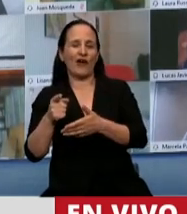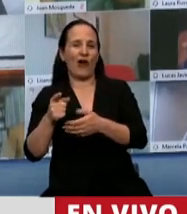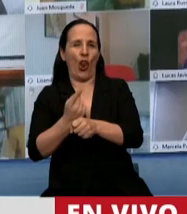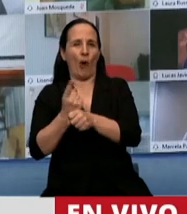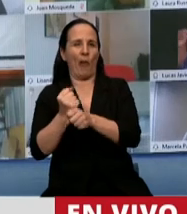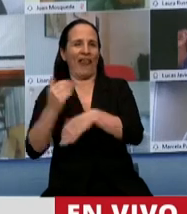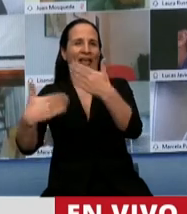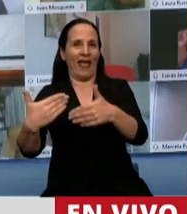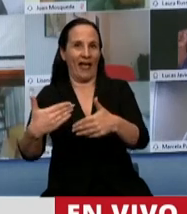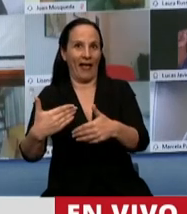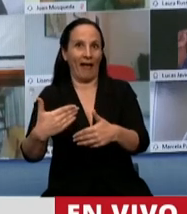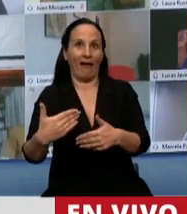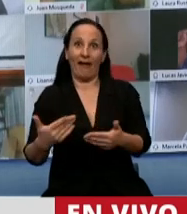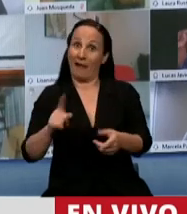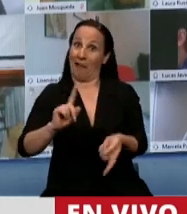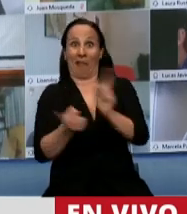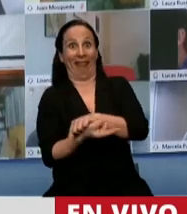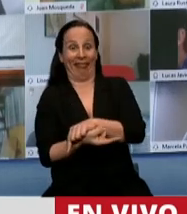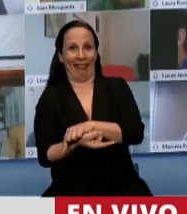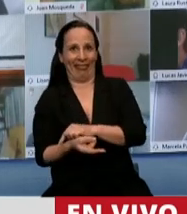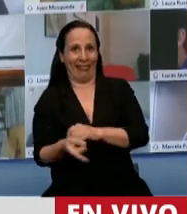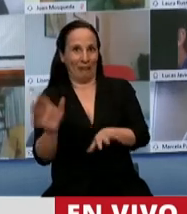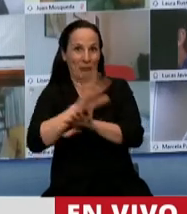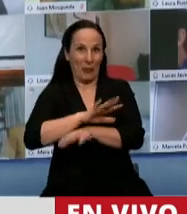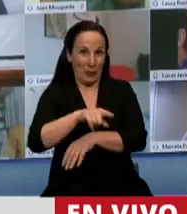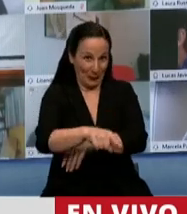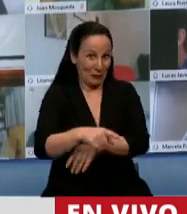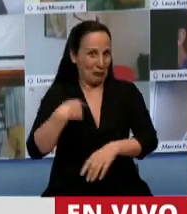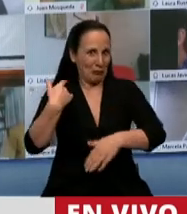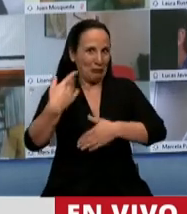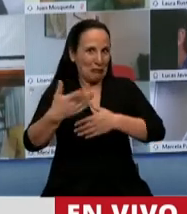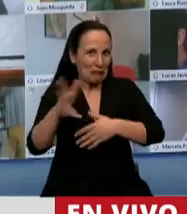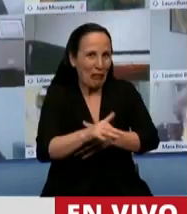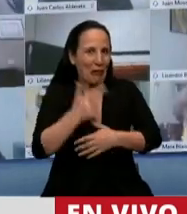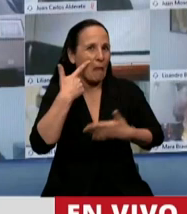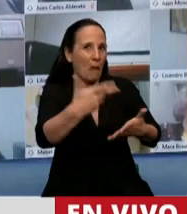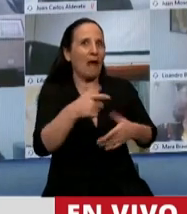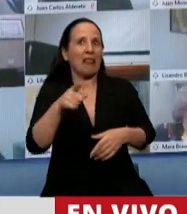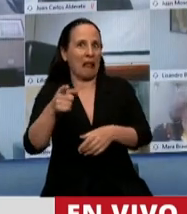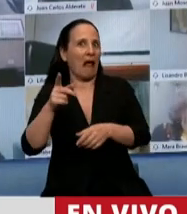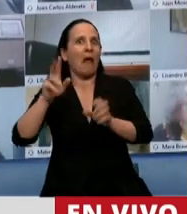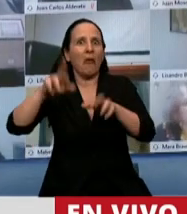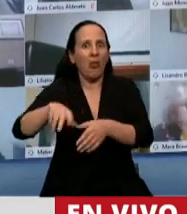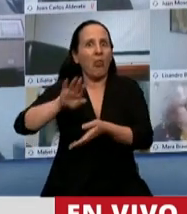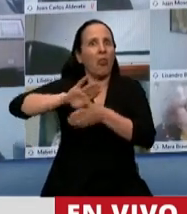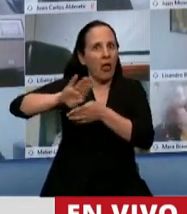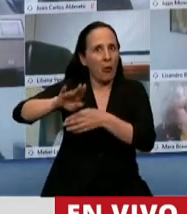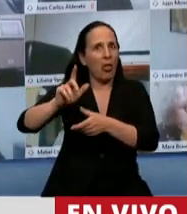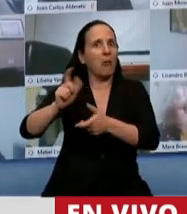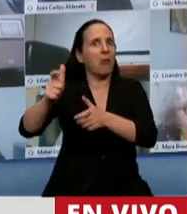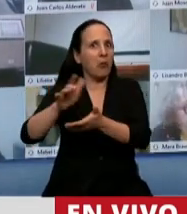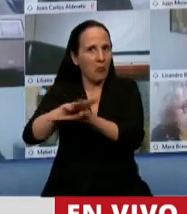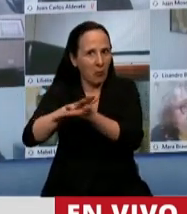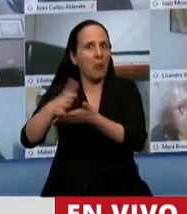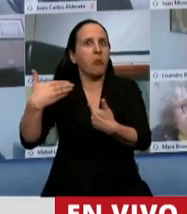demuestra todos los días lo que puede. Les demuestra con la reestructuración de la deuda. Dicen que es un gobierno que no